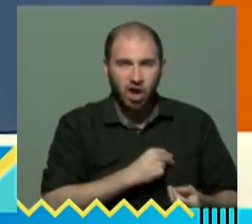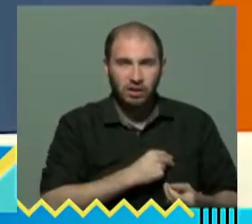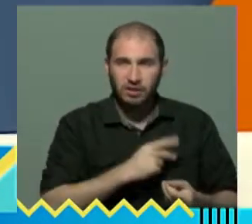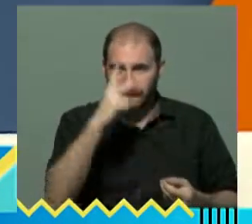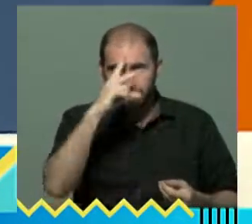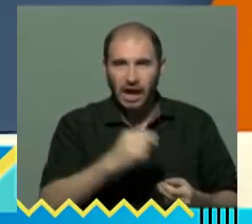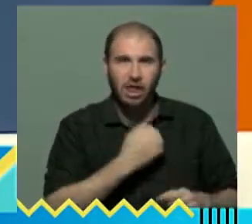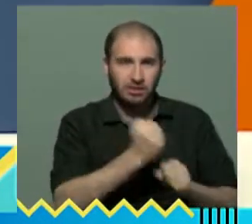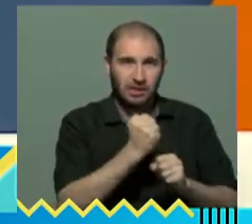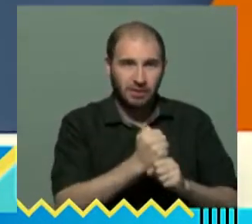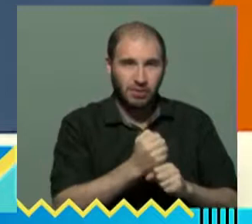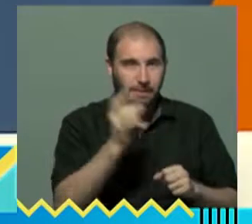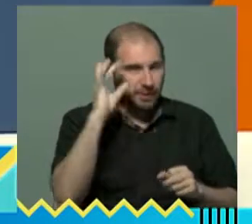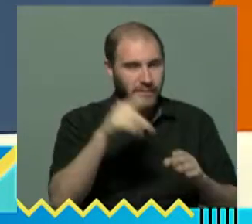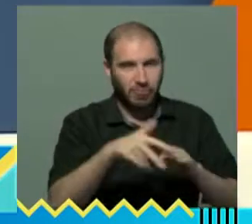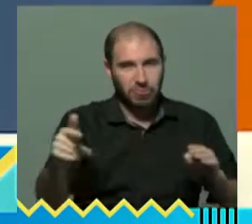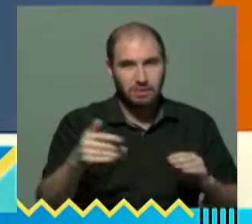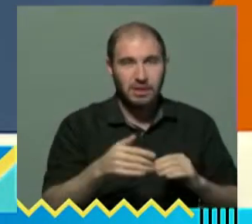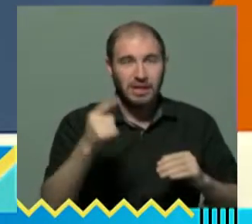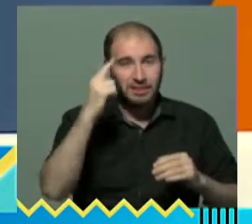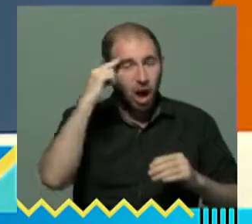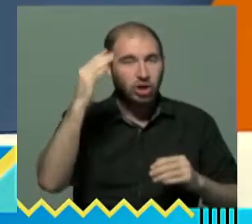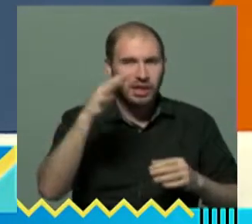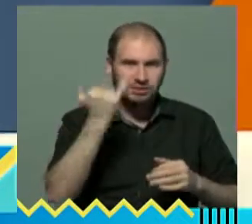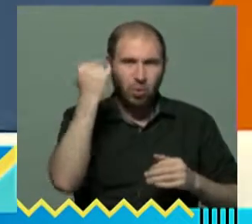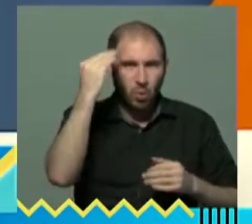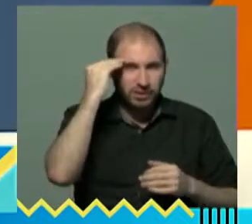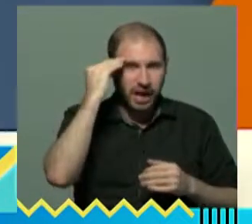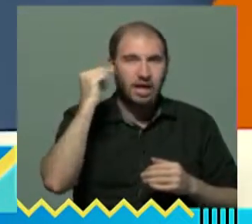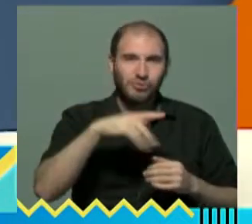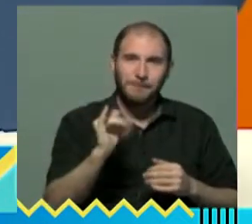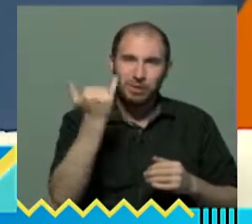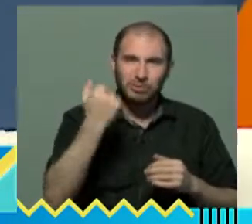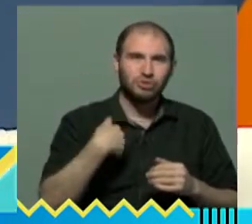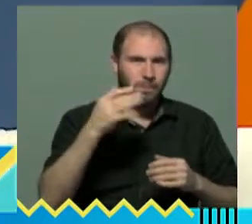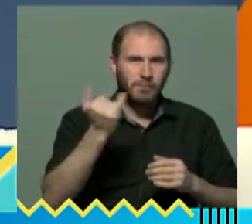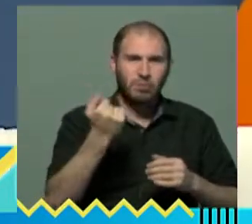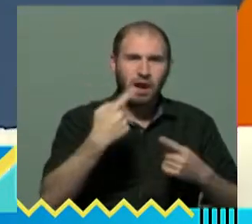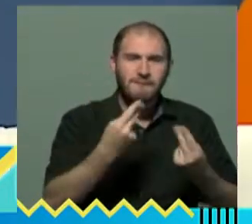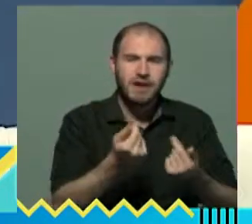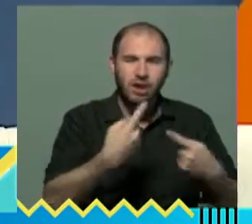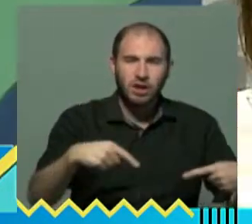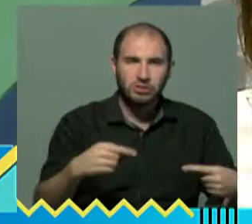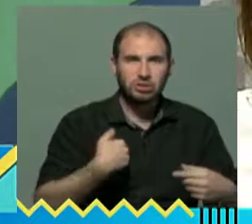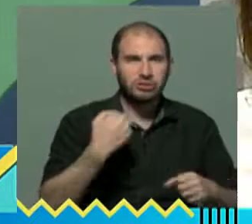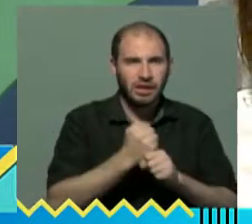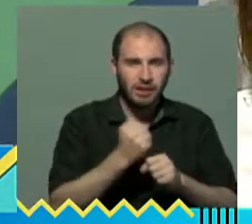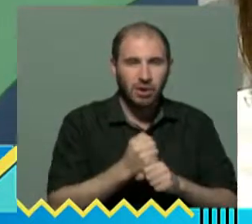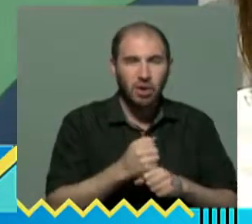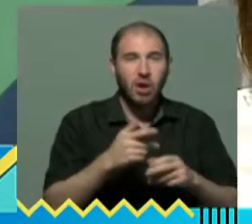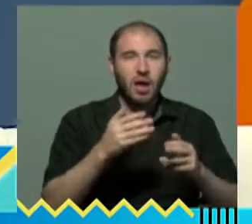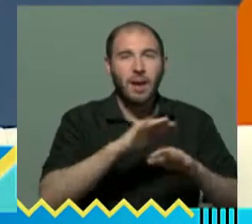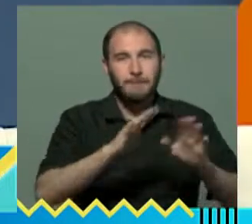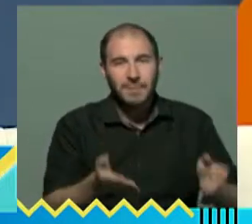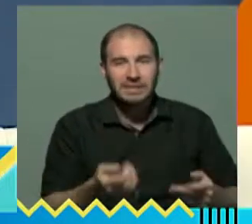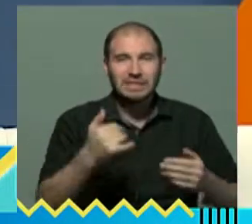genera el empleo, y perdón que me extienda, es la conciencia. Cuando yo trabajo, soy consciente de lo que valen las cosas. Cuando yo trabajo, soy consciente de lo que vale la mesa, de